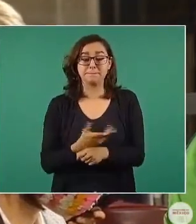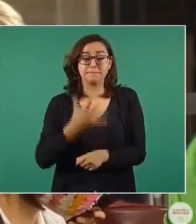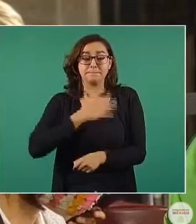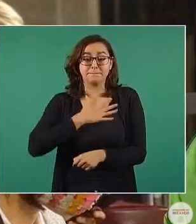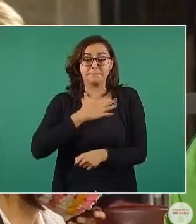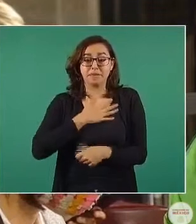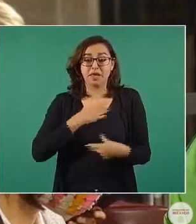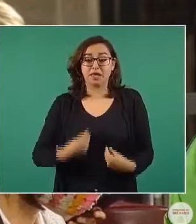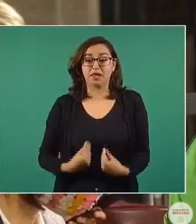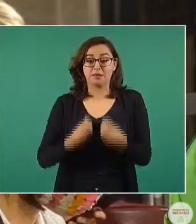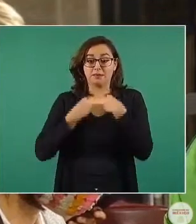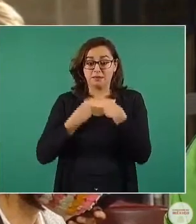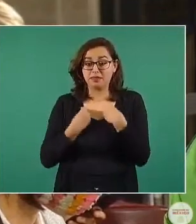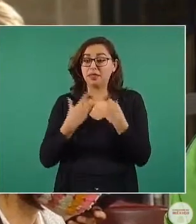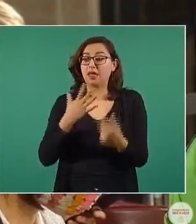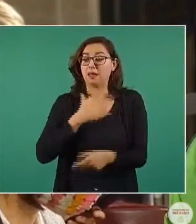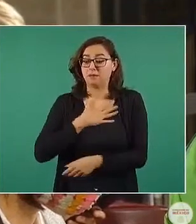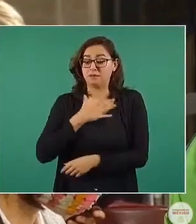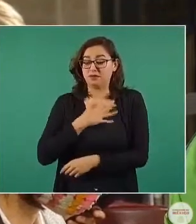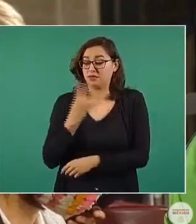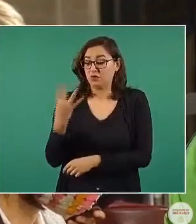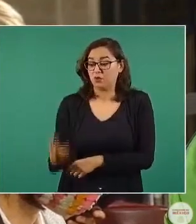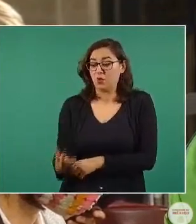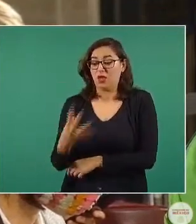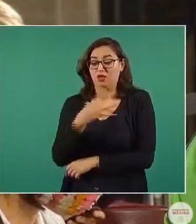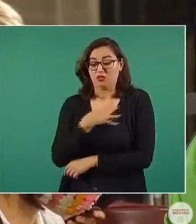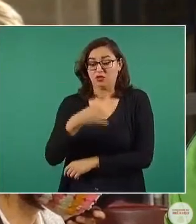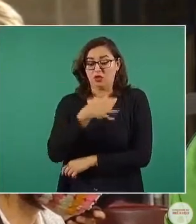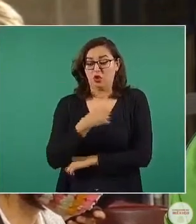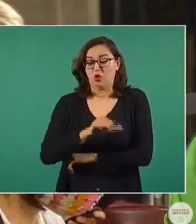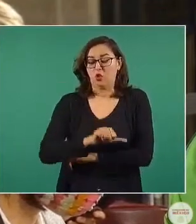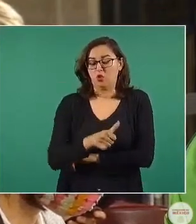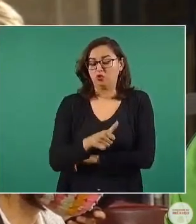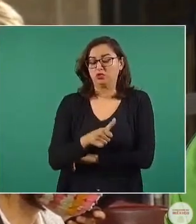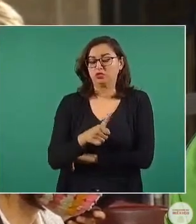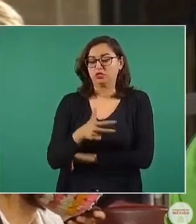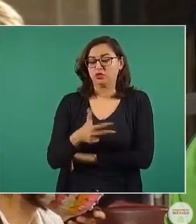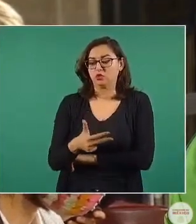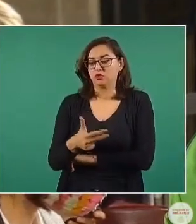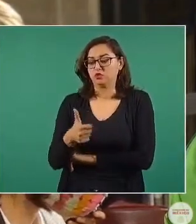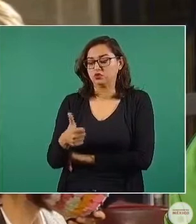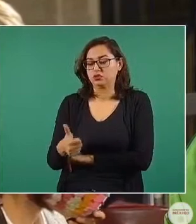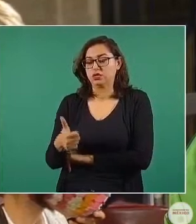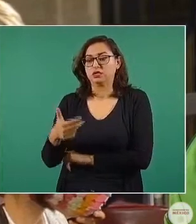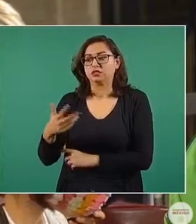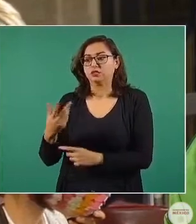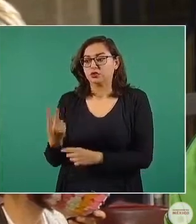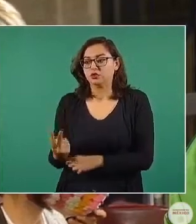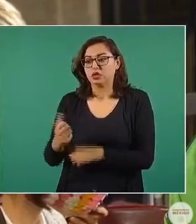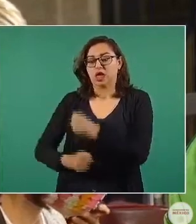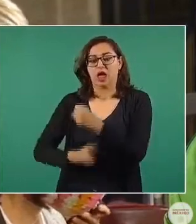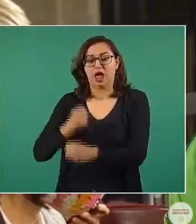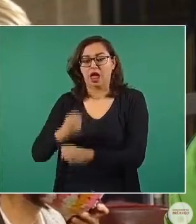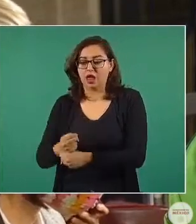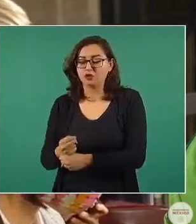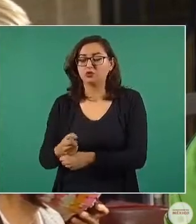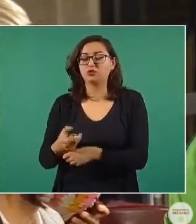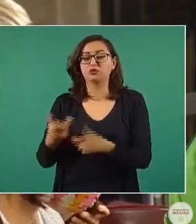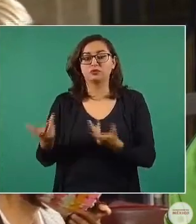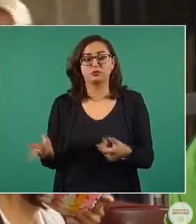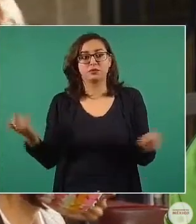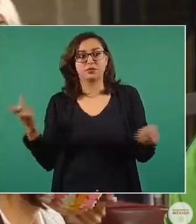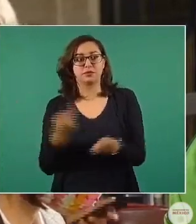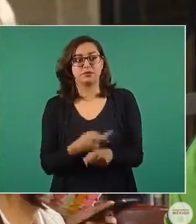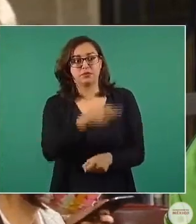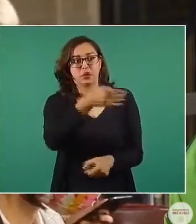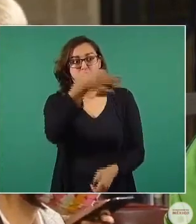y patrimonio de una madre y sus cuatro menores hijos, 11, 8, 6 y 5 años, que estamos siendo víctimas de corrupción